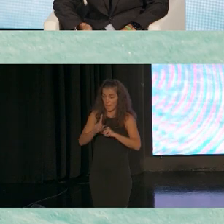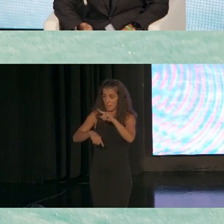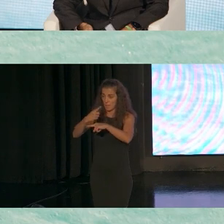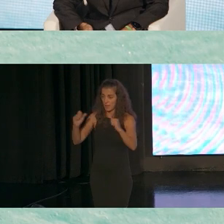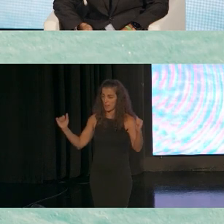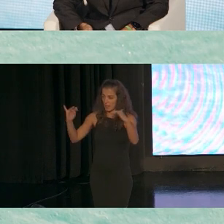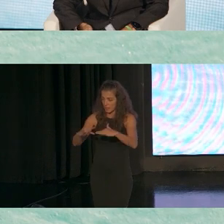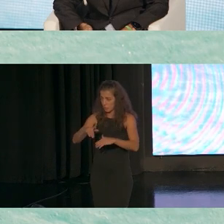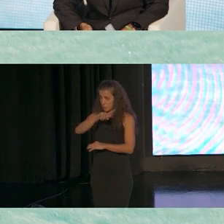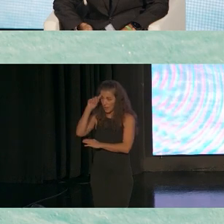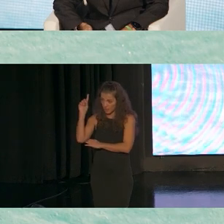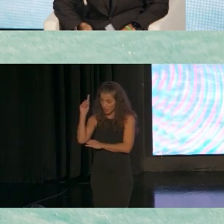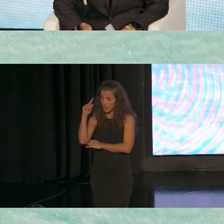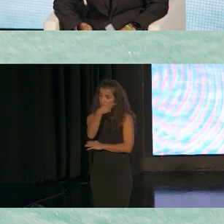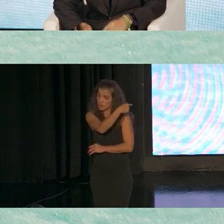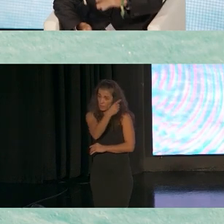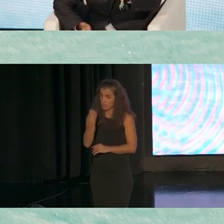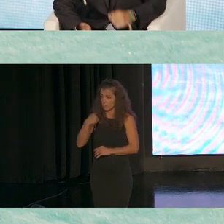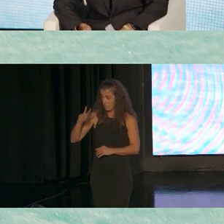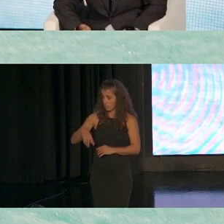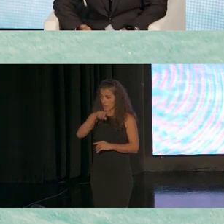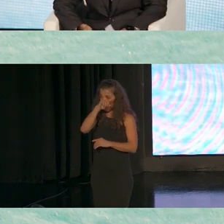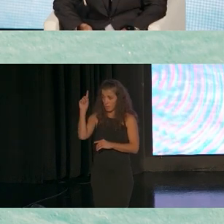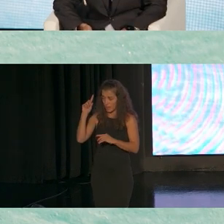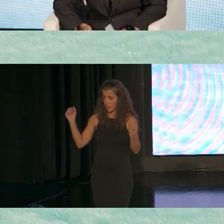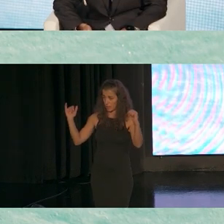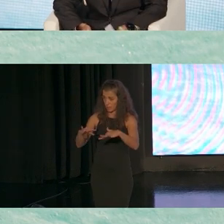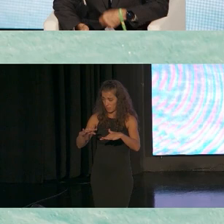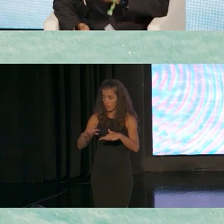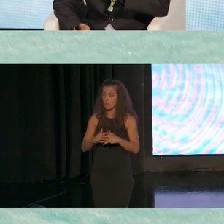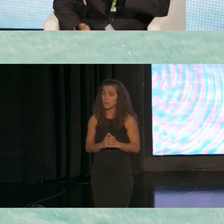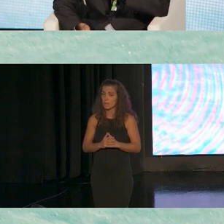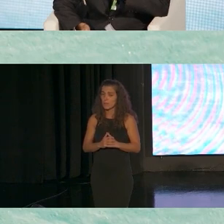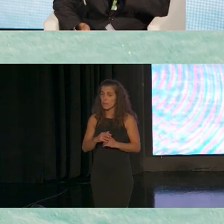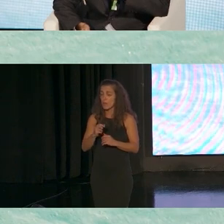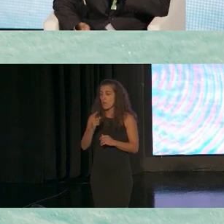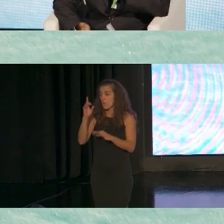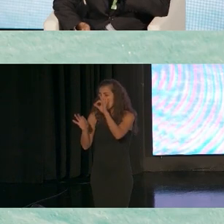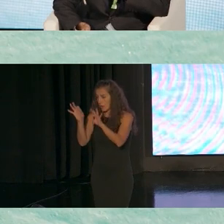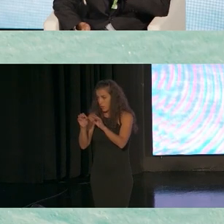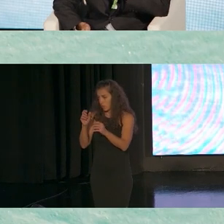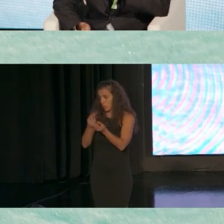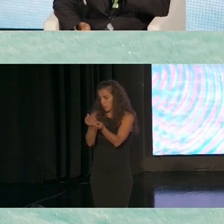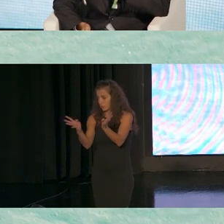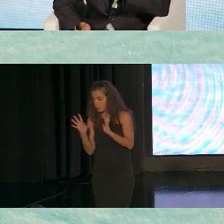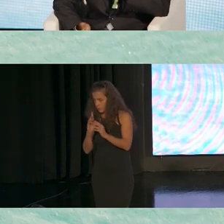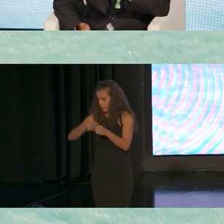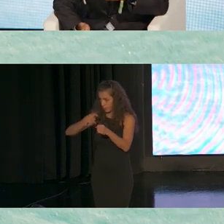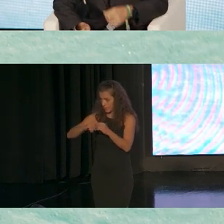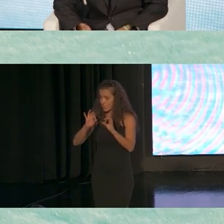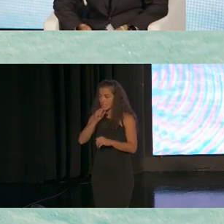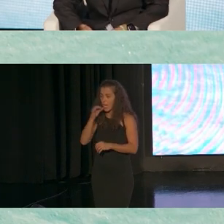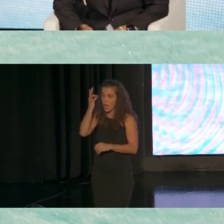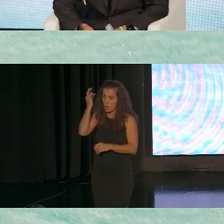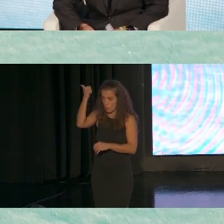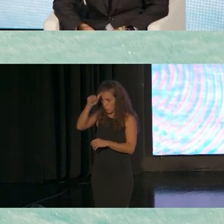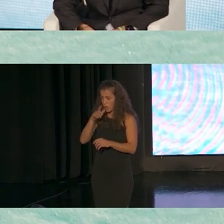Madrid este fue el encuentro en Madrid con una parte de ellos de los abuelos había más Eh